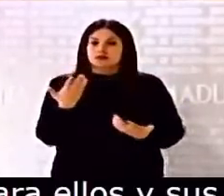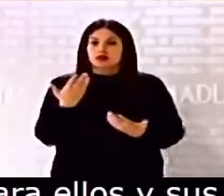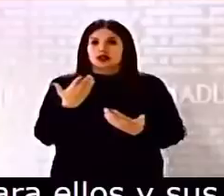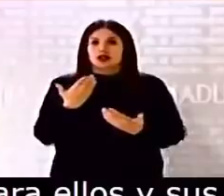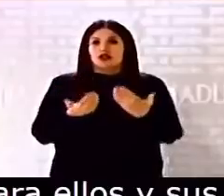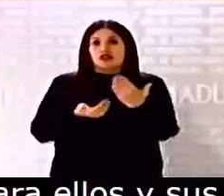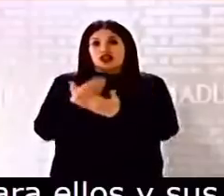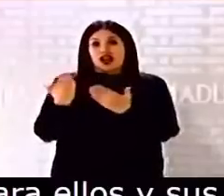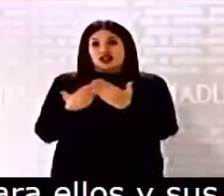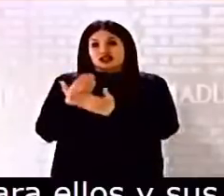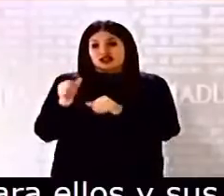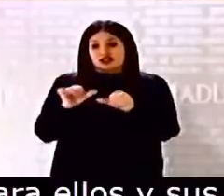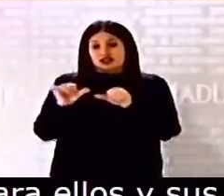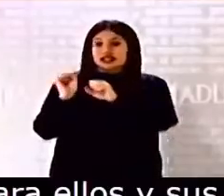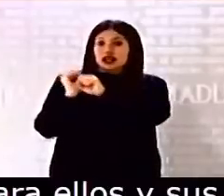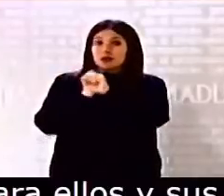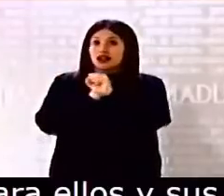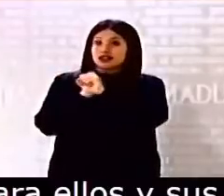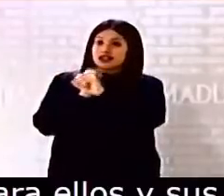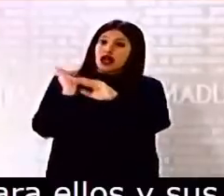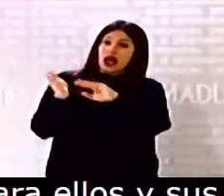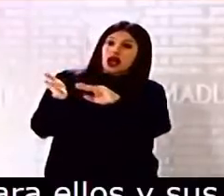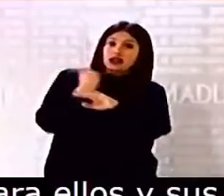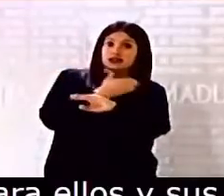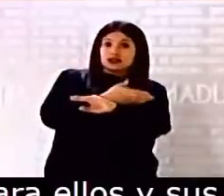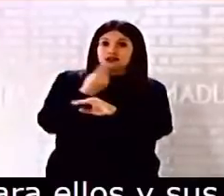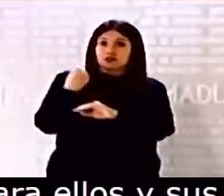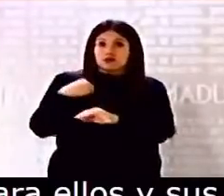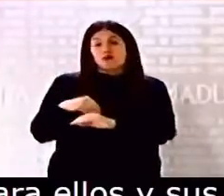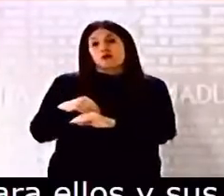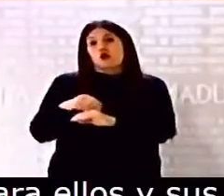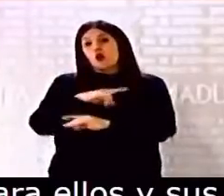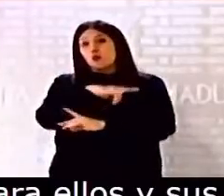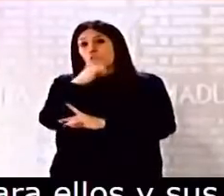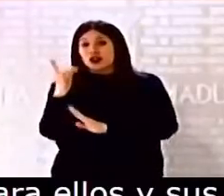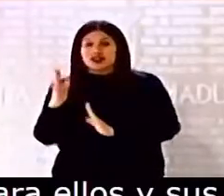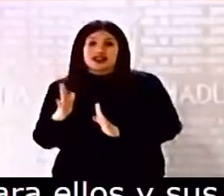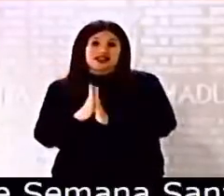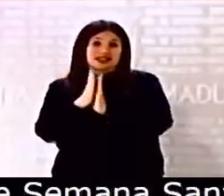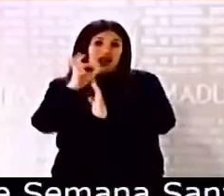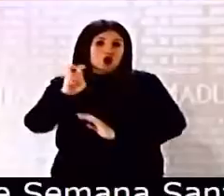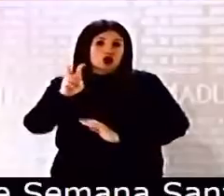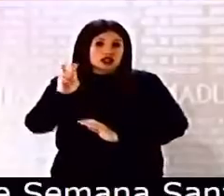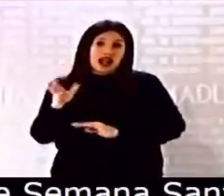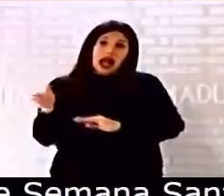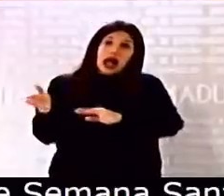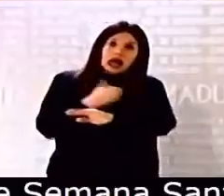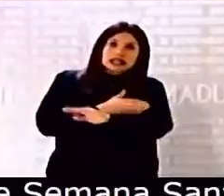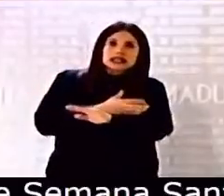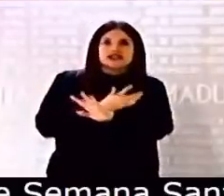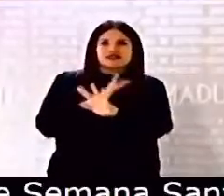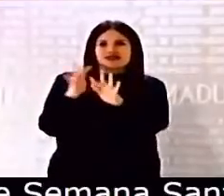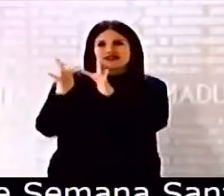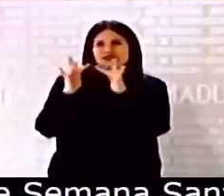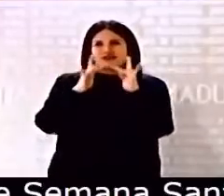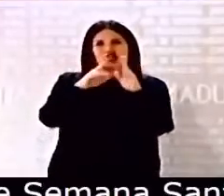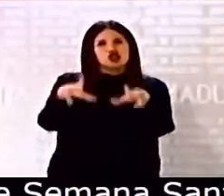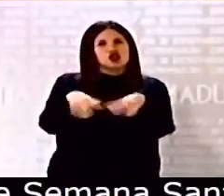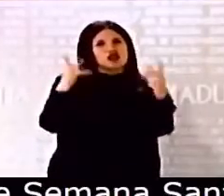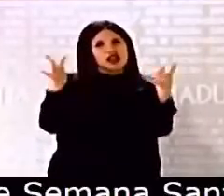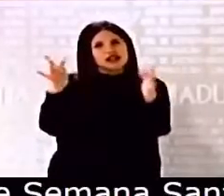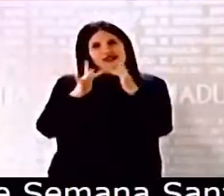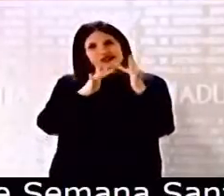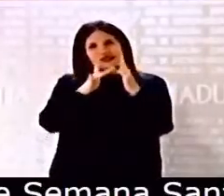próximos días, antes de la Semana Santa y antes de San José, de la vida social, para que no corran riesgos y no se